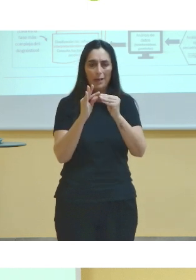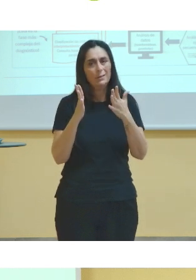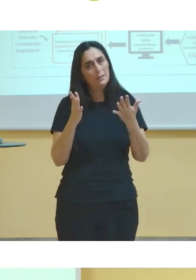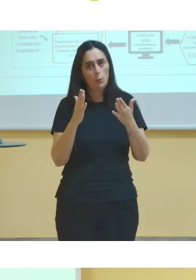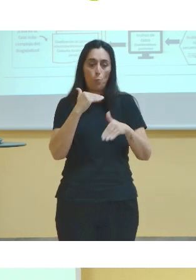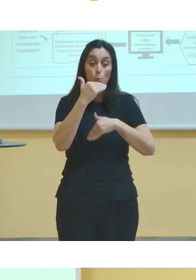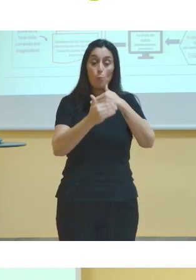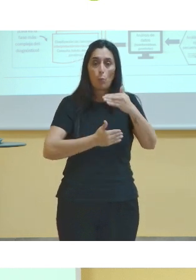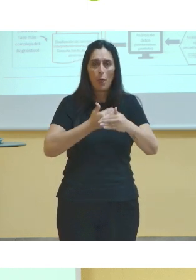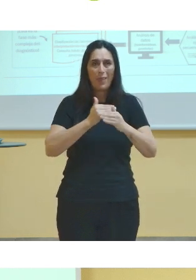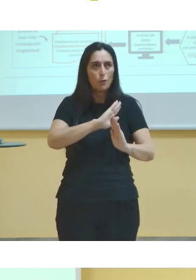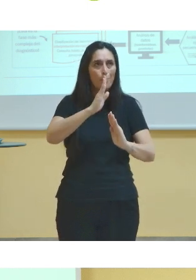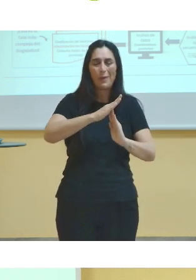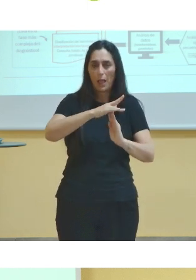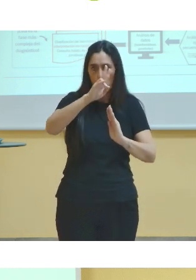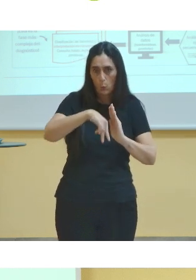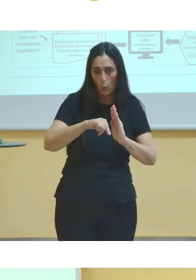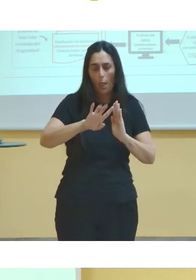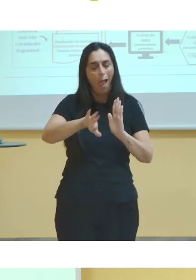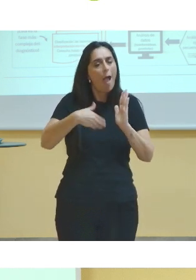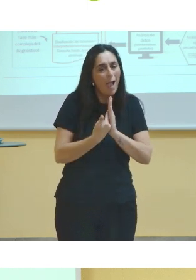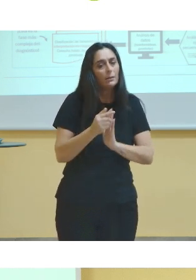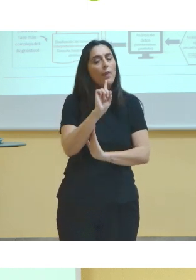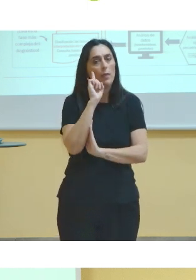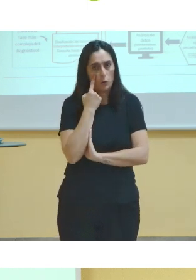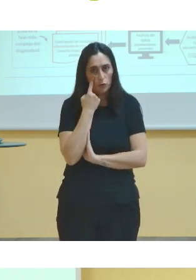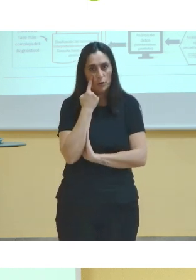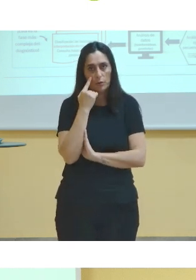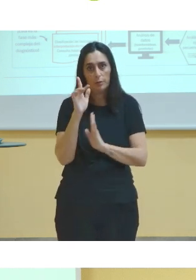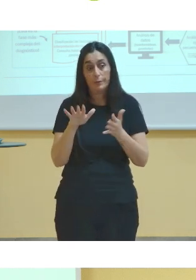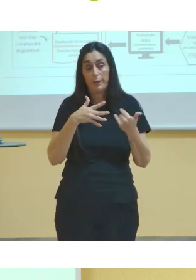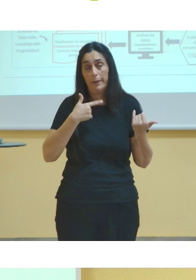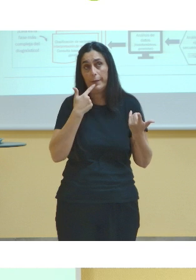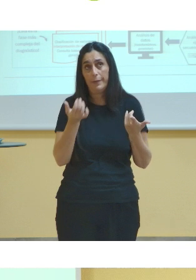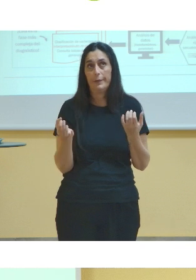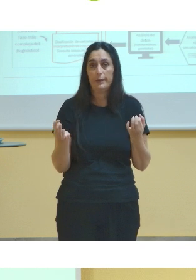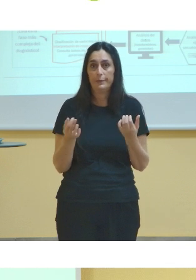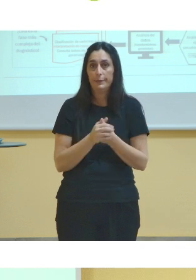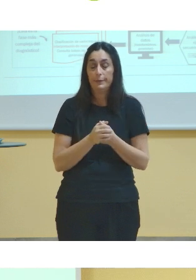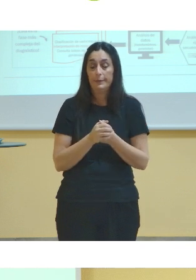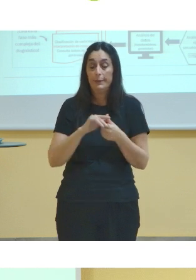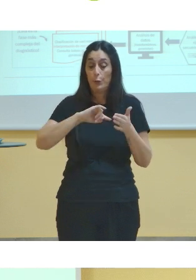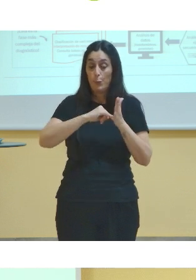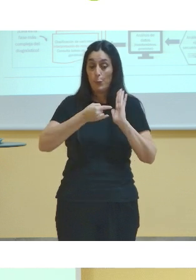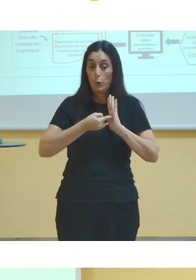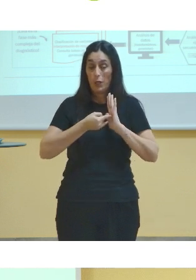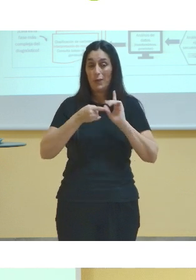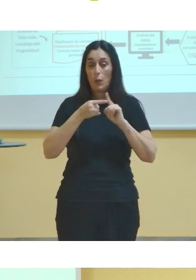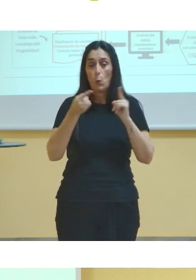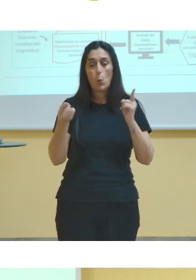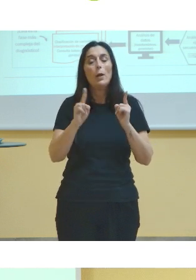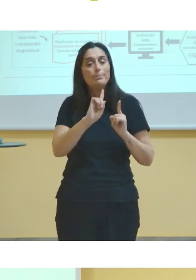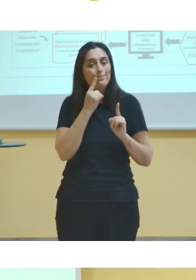procesos que permanecen abiertos hasta que se llega al diagnóstico. Con esto quiero decir que, claro, nosotros en el proyecto Determinantes de